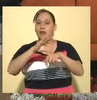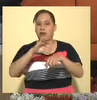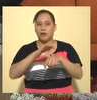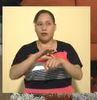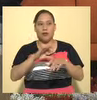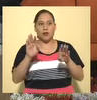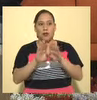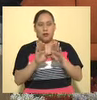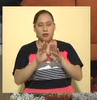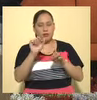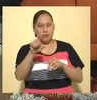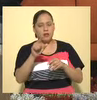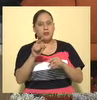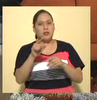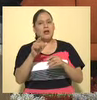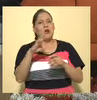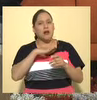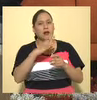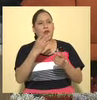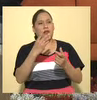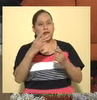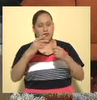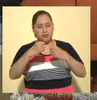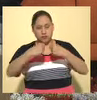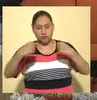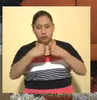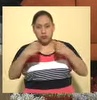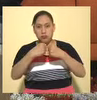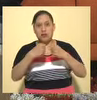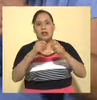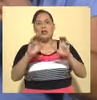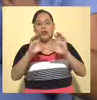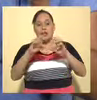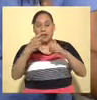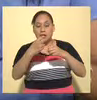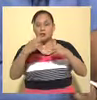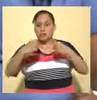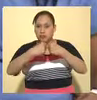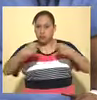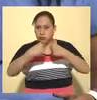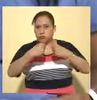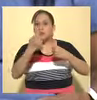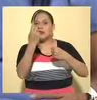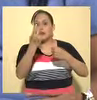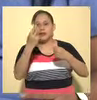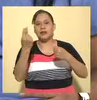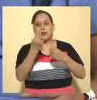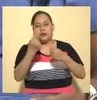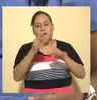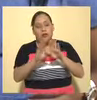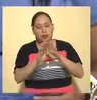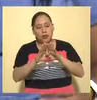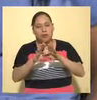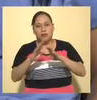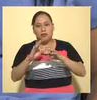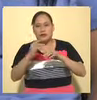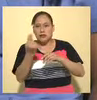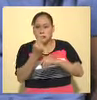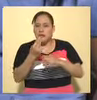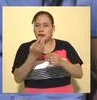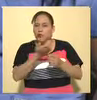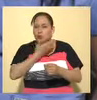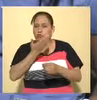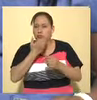parte tendinosa y hay muchos receptores. Esos receptores hay que activarlos para que tengan una buena estabilidad en toda la parte de